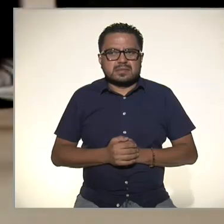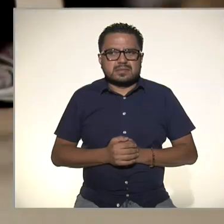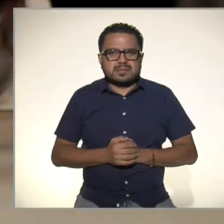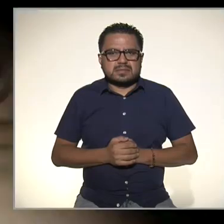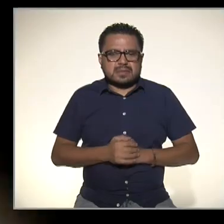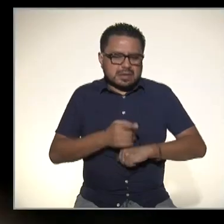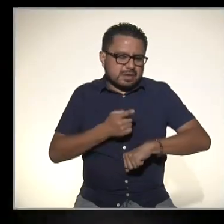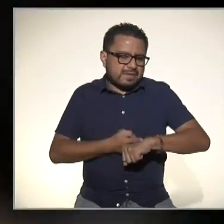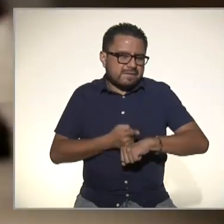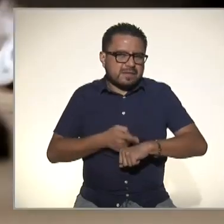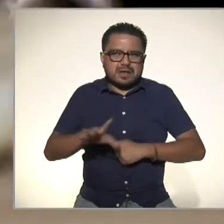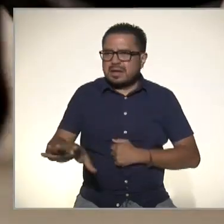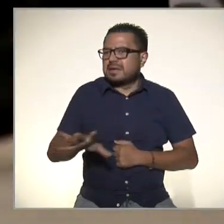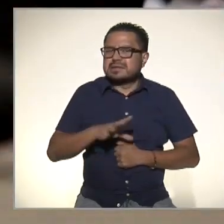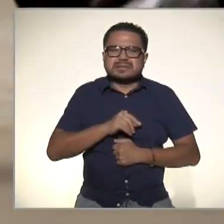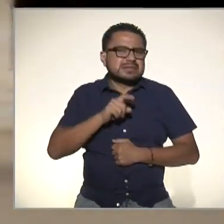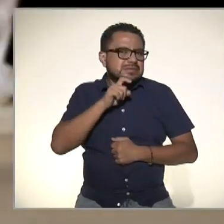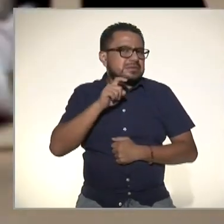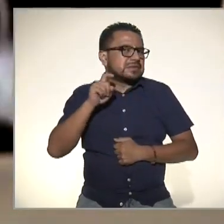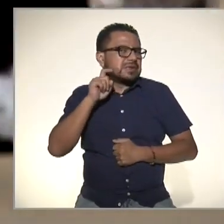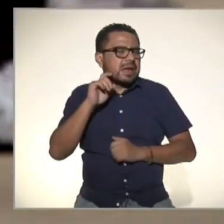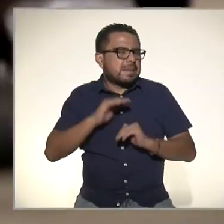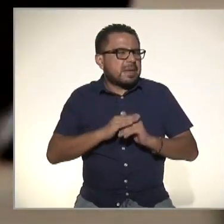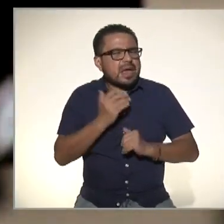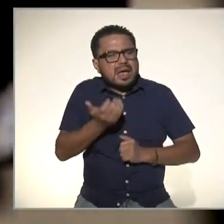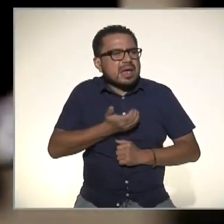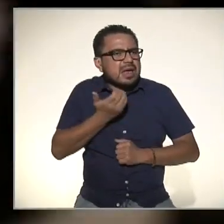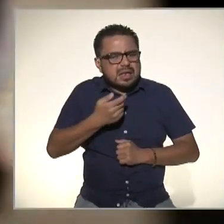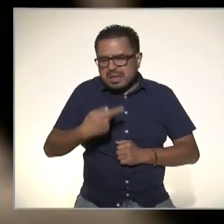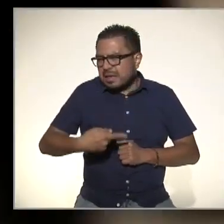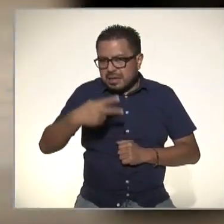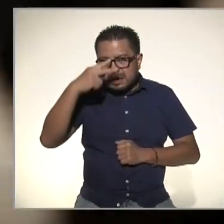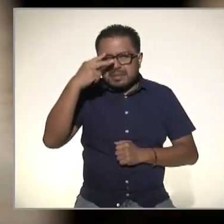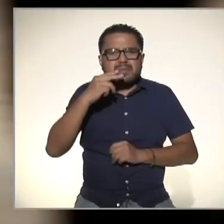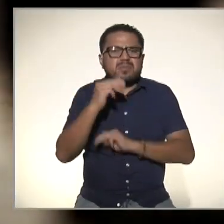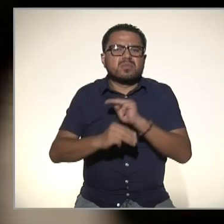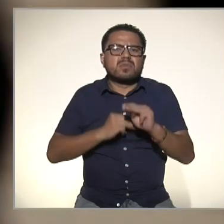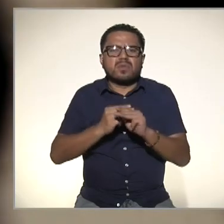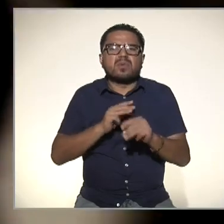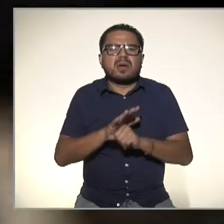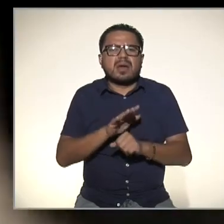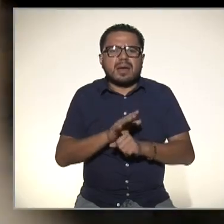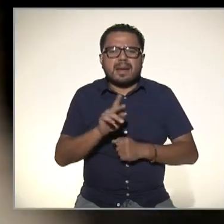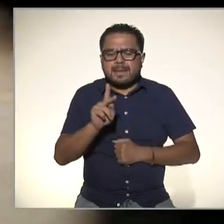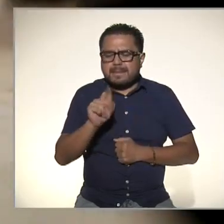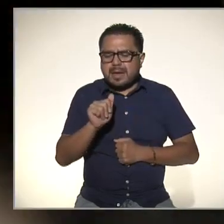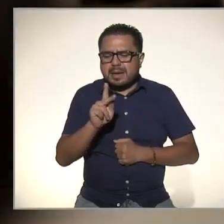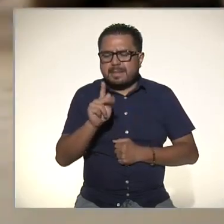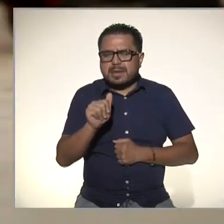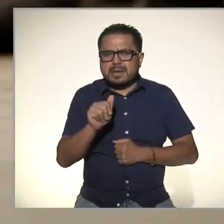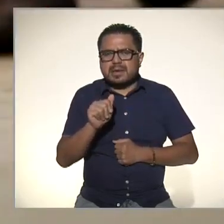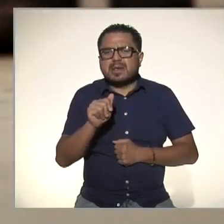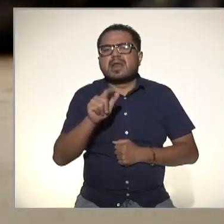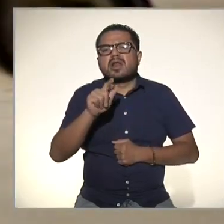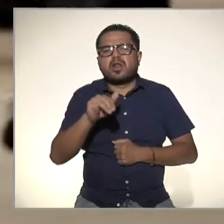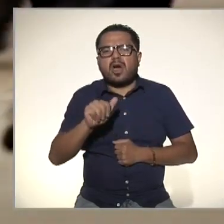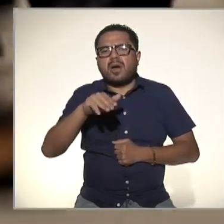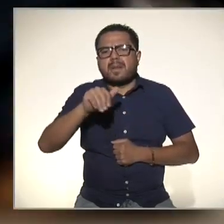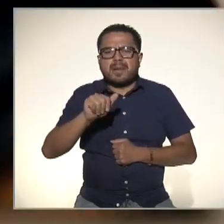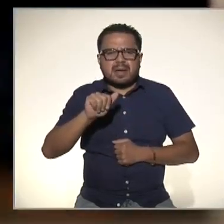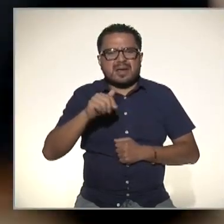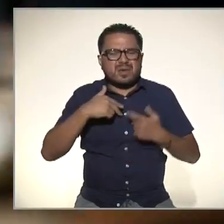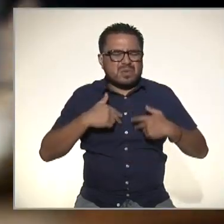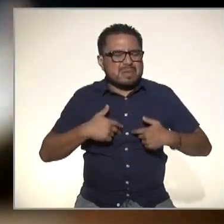La enfermedad de transmisión sexual más común en México y en el mundo es el virus de papiloma humano. Esta es la enfermedad de transmisión sexual